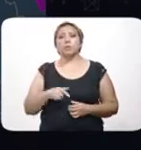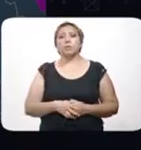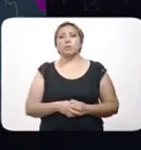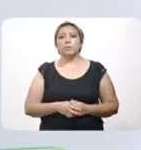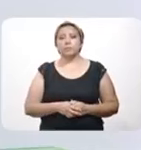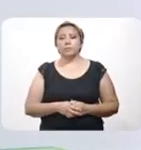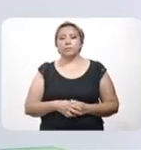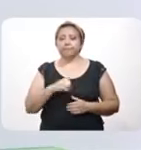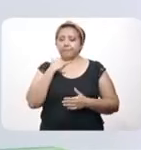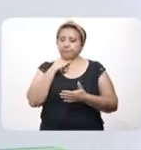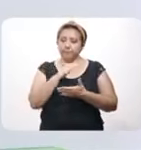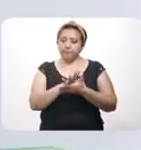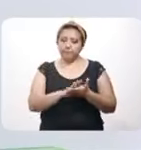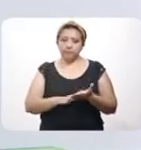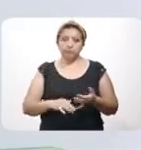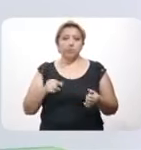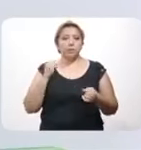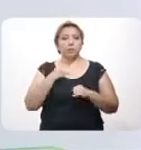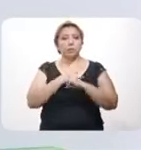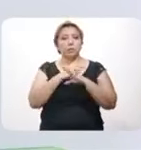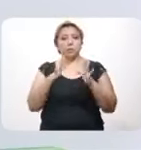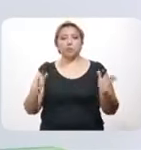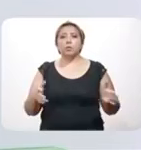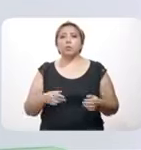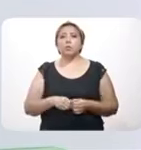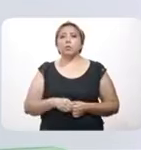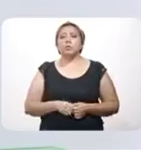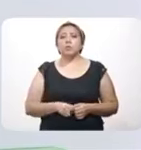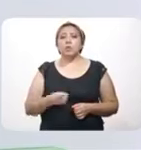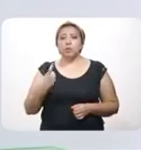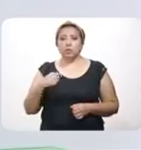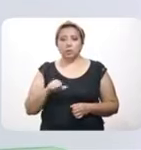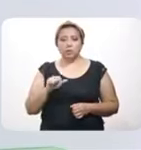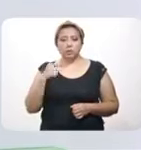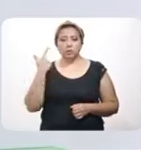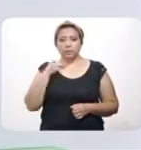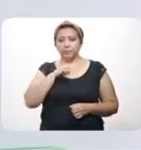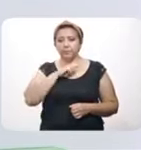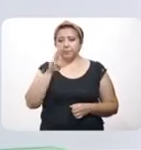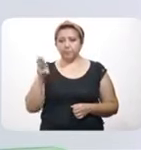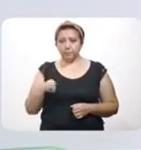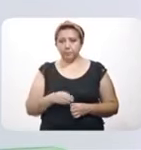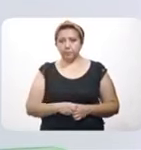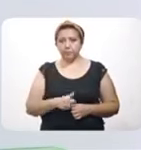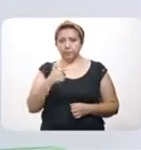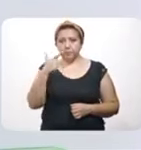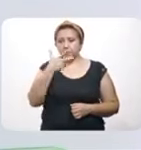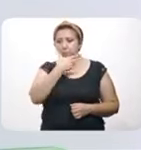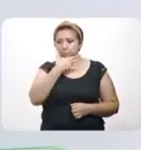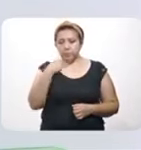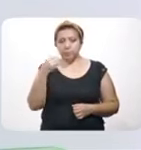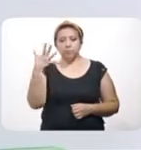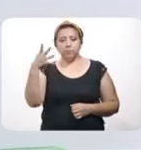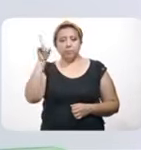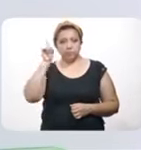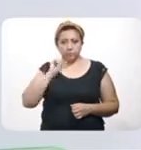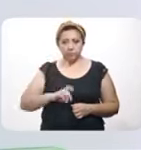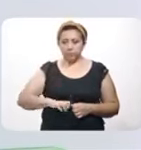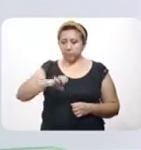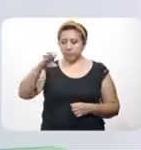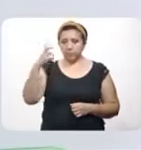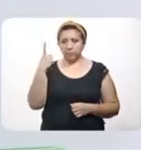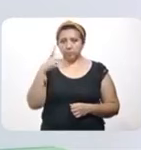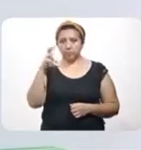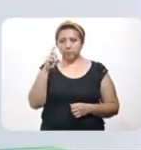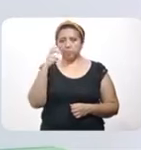4.317. Lamentablemente, en este parte médico informamos de 12 fallecimientos. Son 7 hombres y 5 mujeres de un